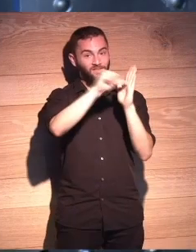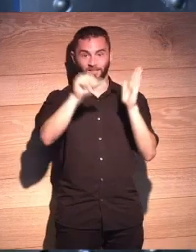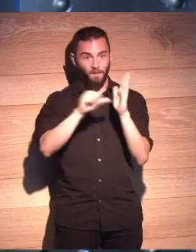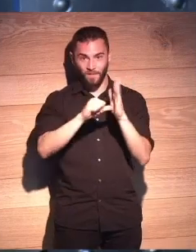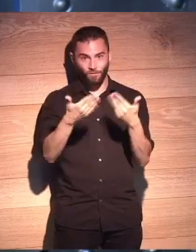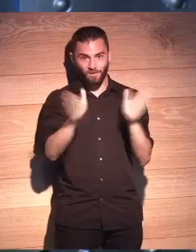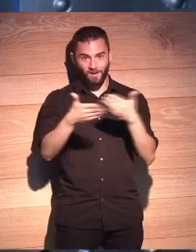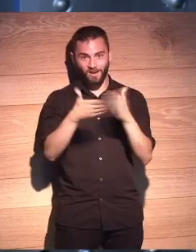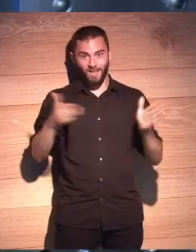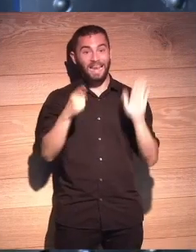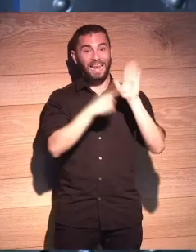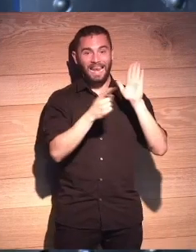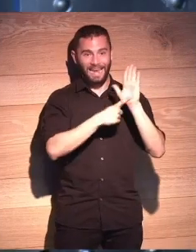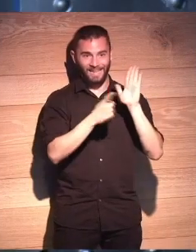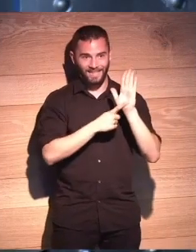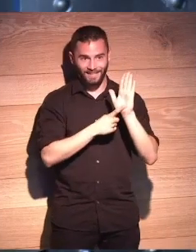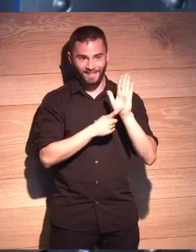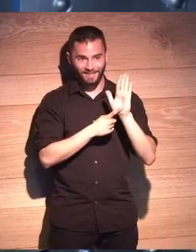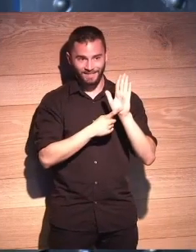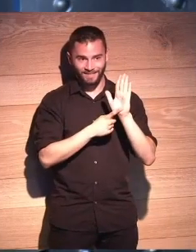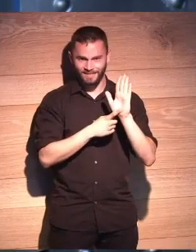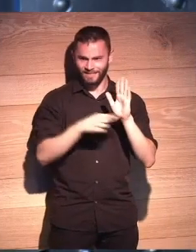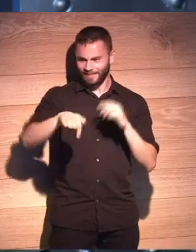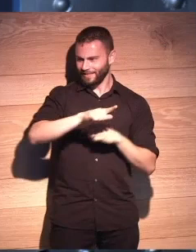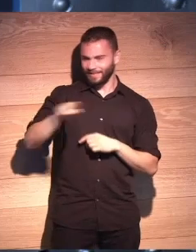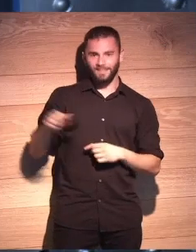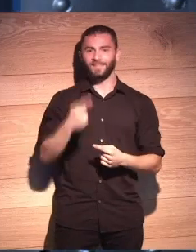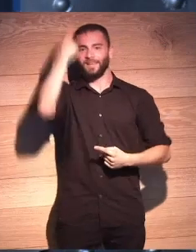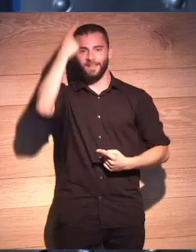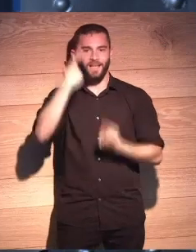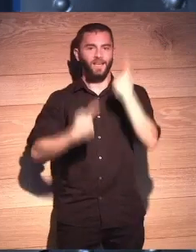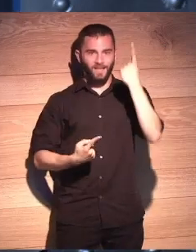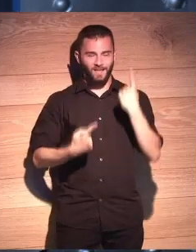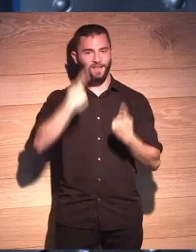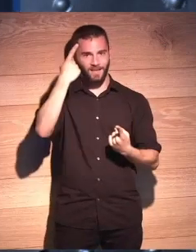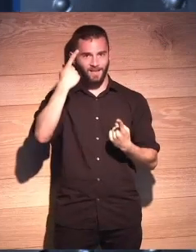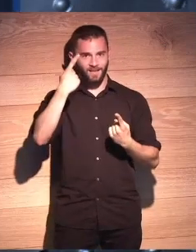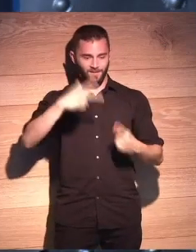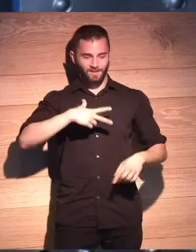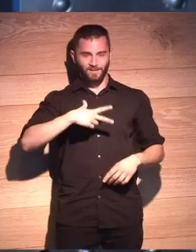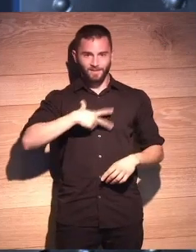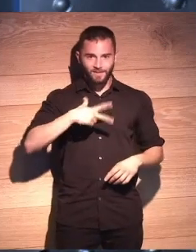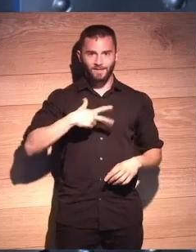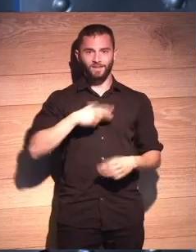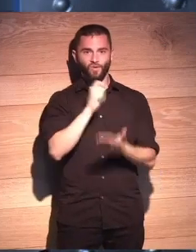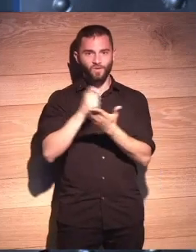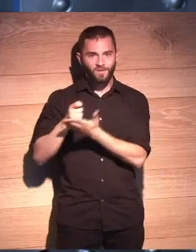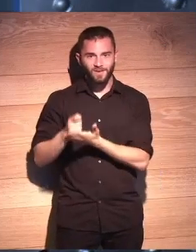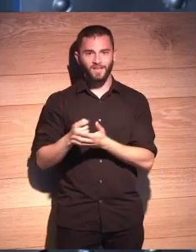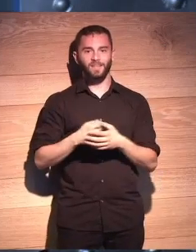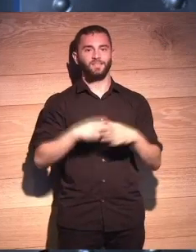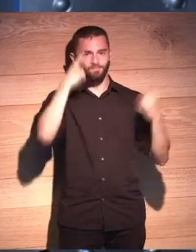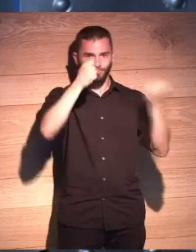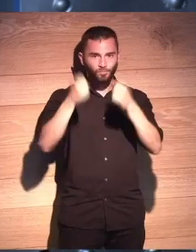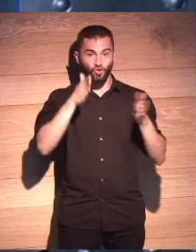las leyes. He hablado con, que están por aquí también algunos, con prominentes juristas especializados en